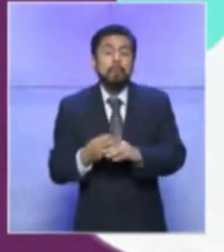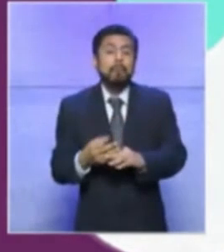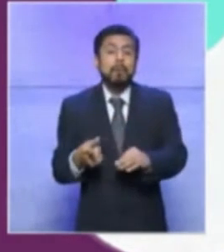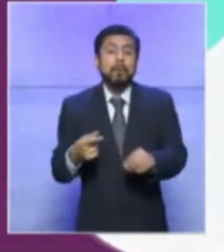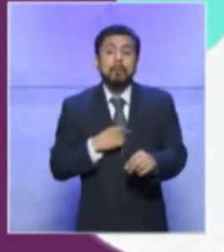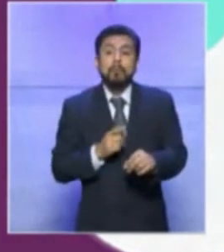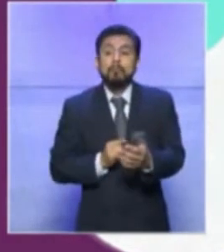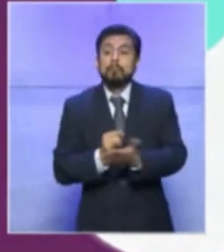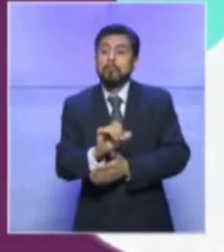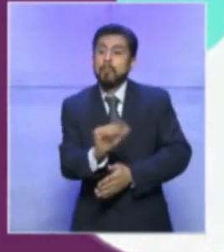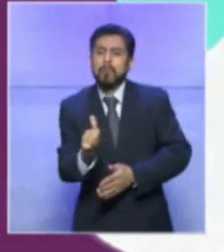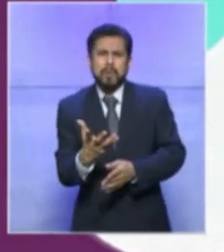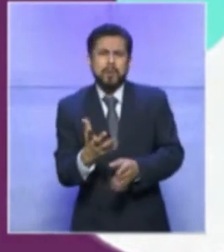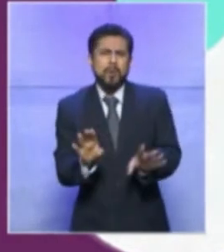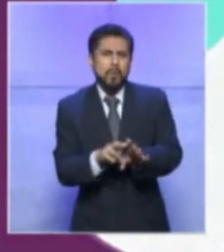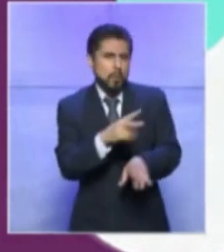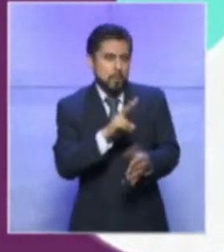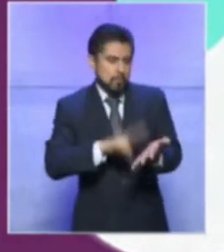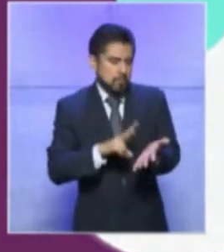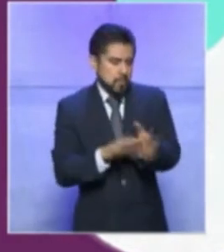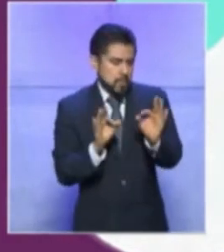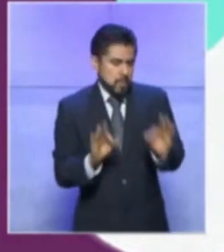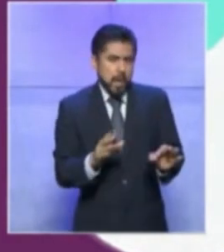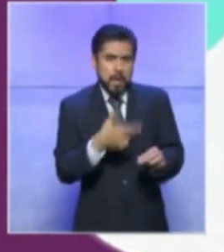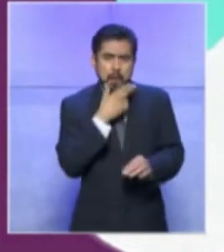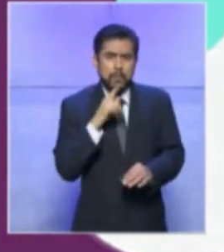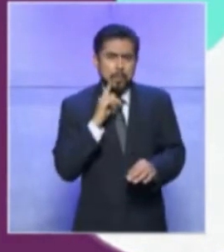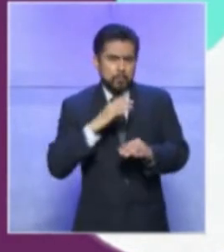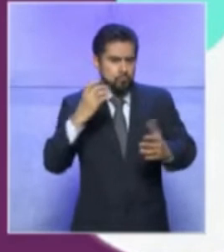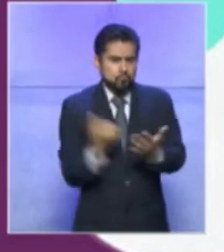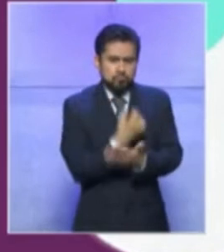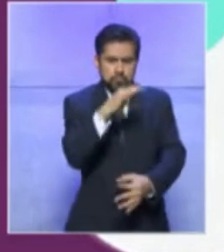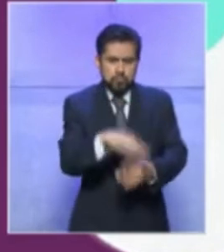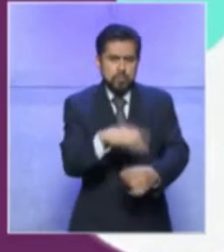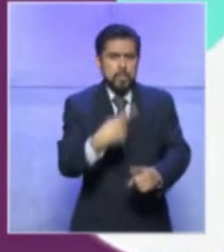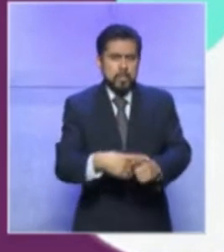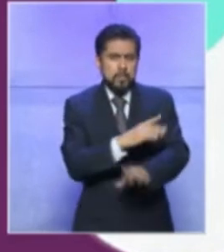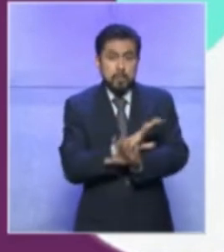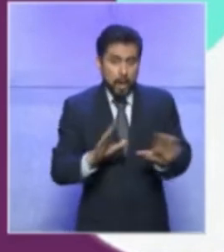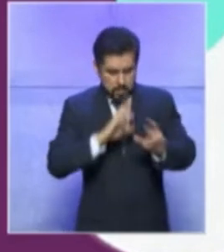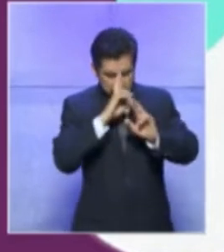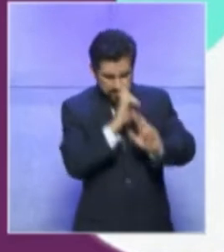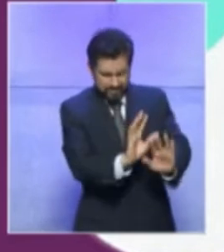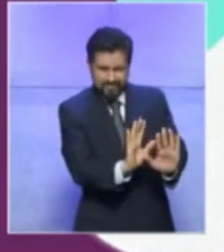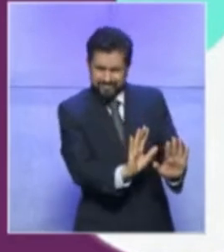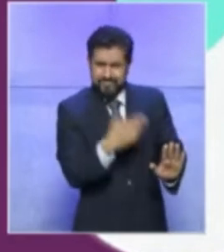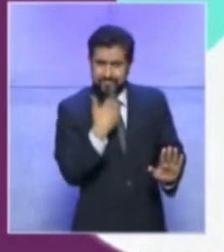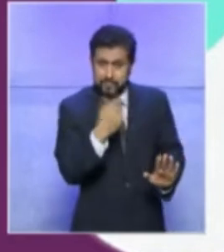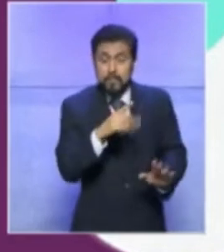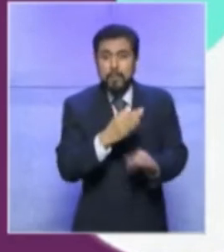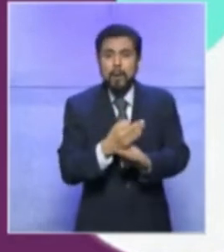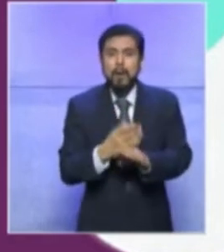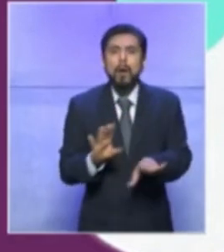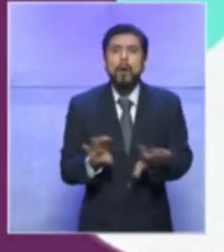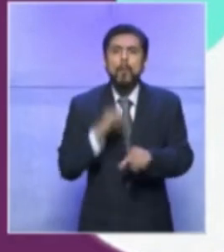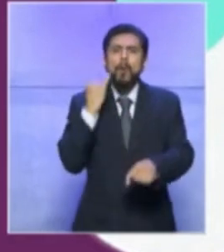cuales solo reflejan de lo expresado por la voluntad popular en las urnas. En segundo lugar, porque sería irracional que